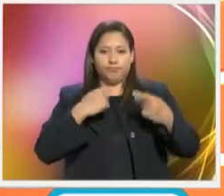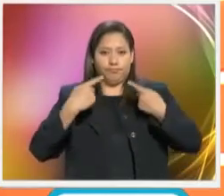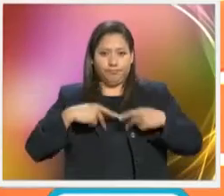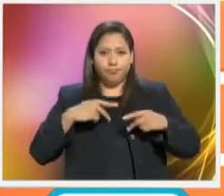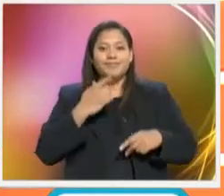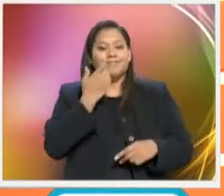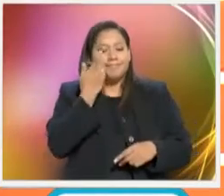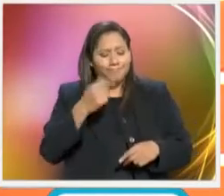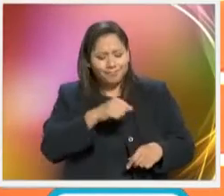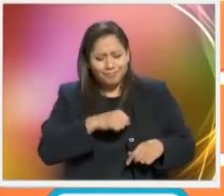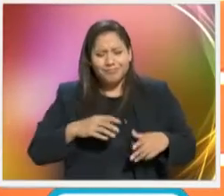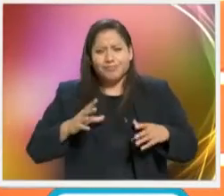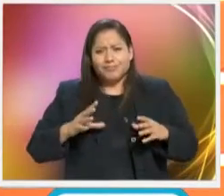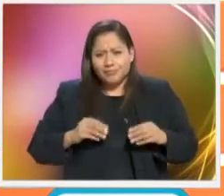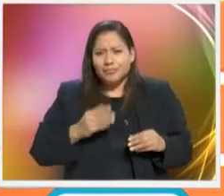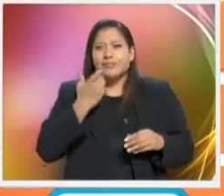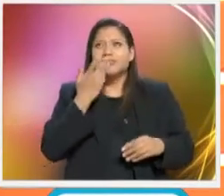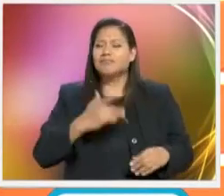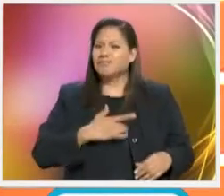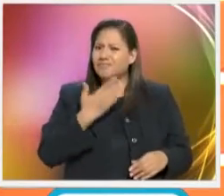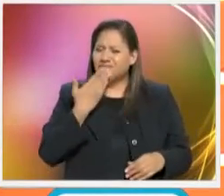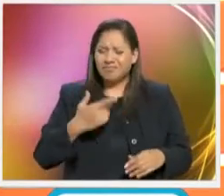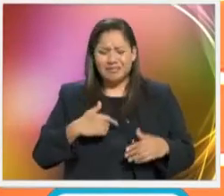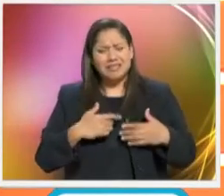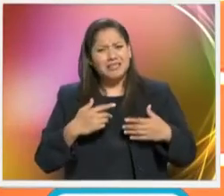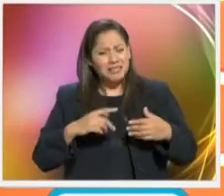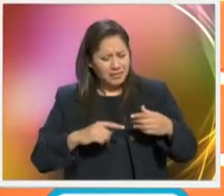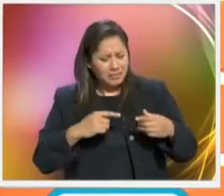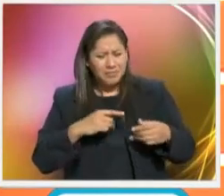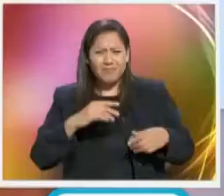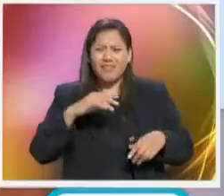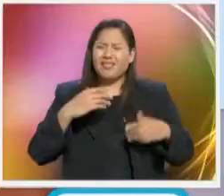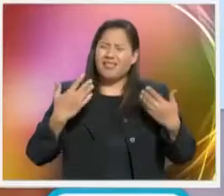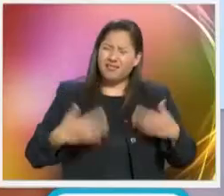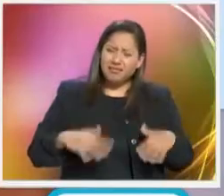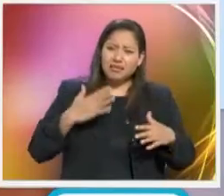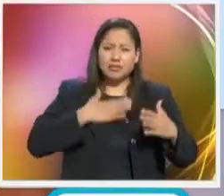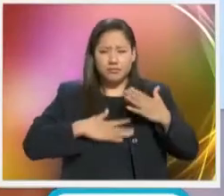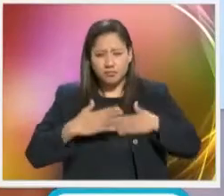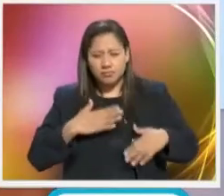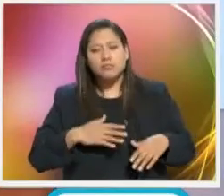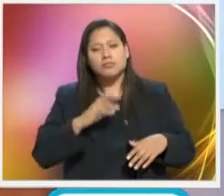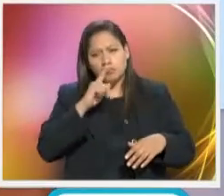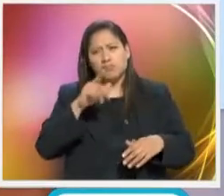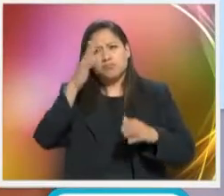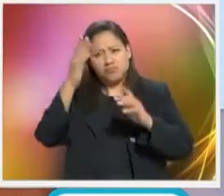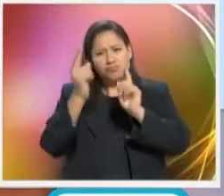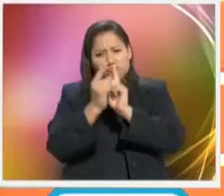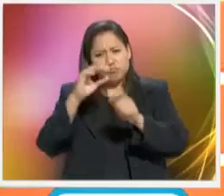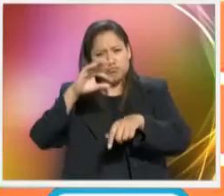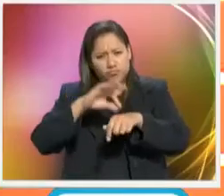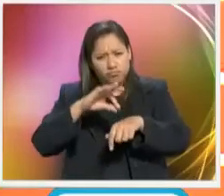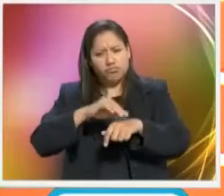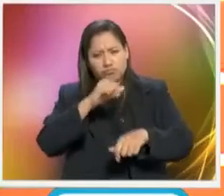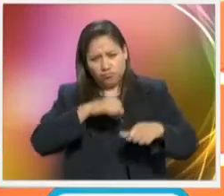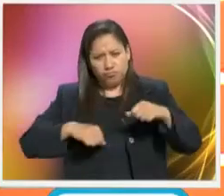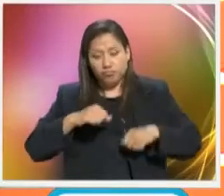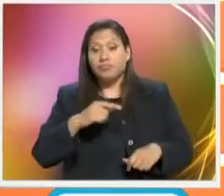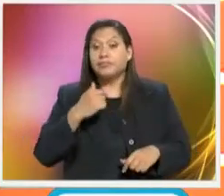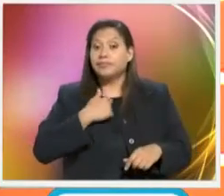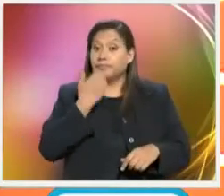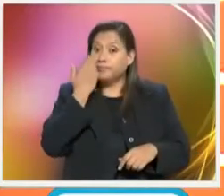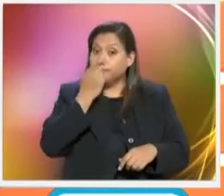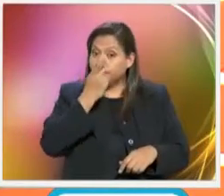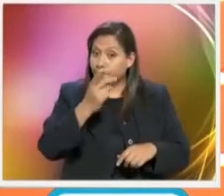quiera hacerlo, que se sienta bien. Si esto está ocasionando un problema médico, pues obvio arreglarlo. Pero yo sí les quiero decir